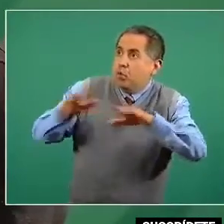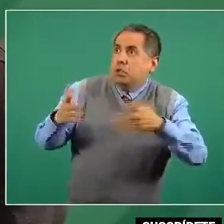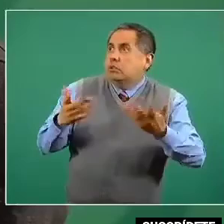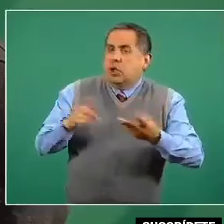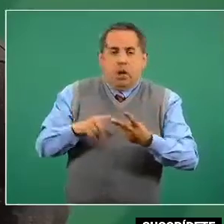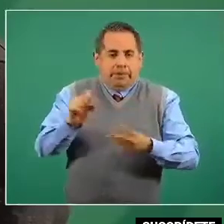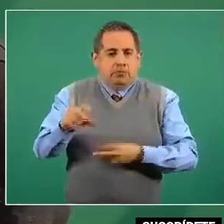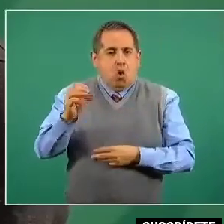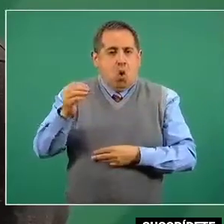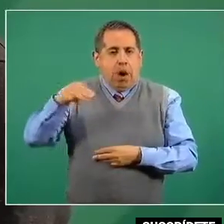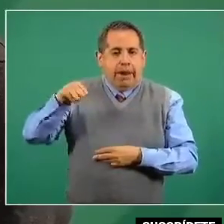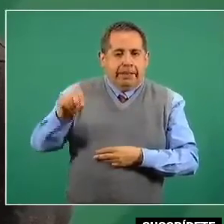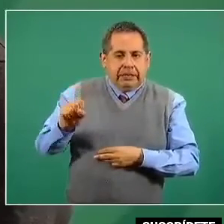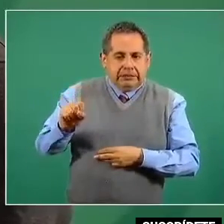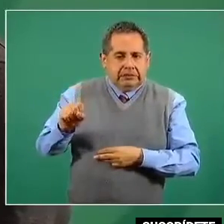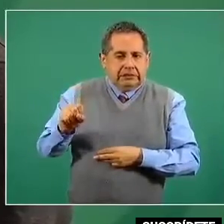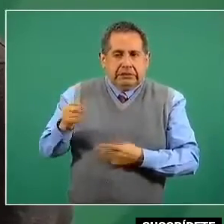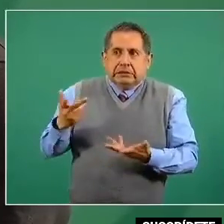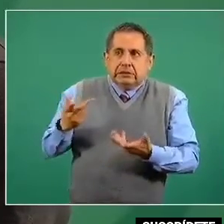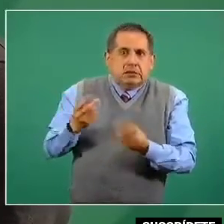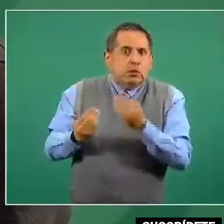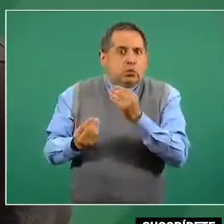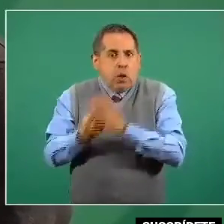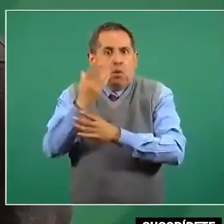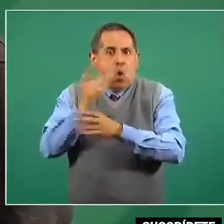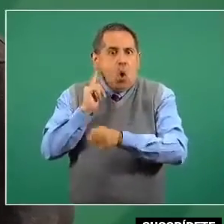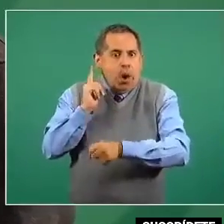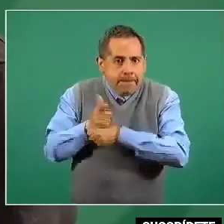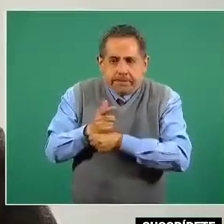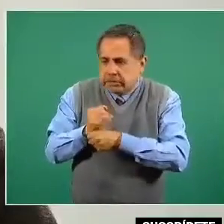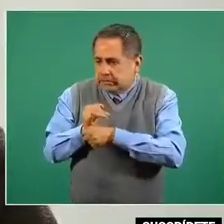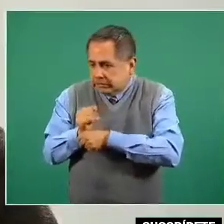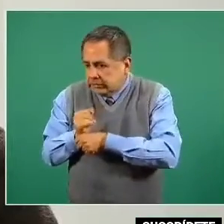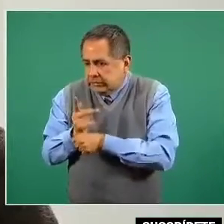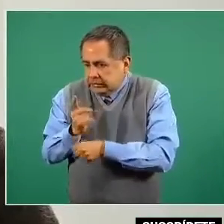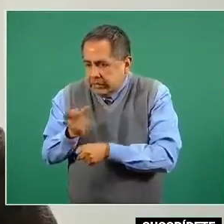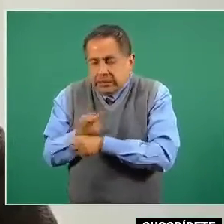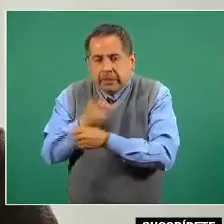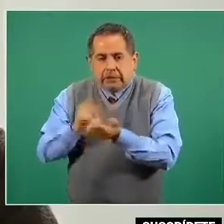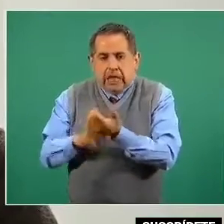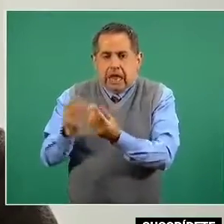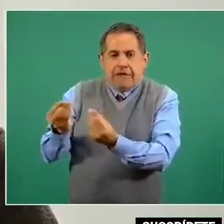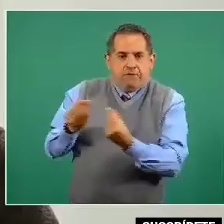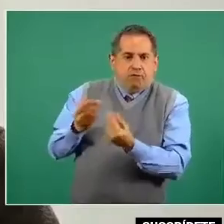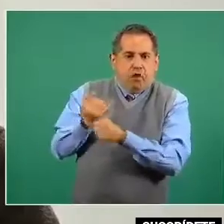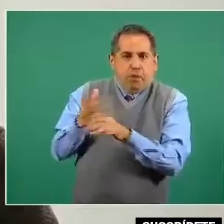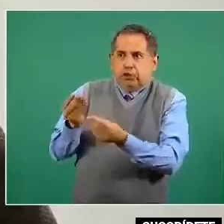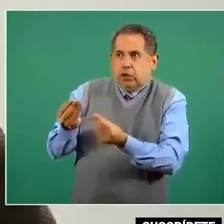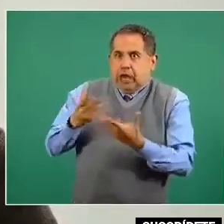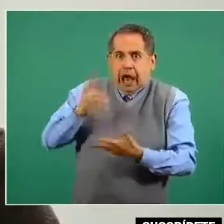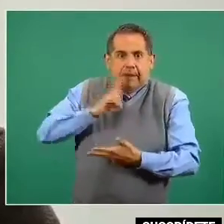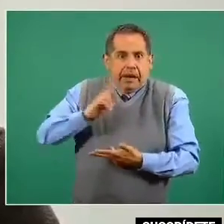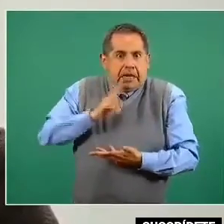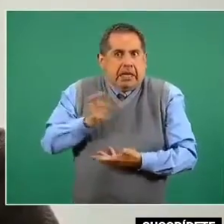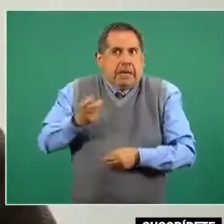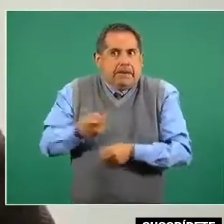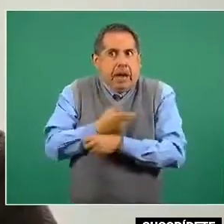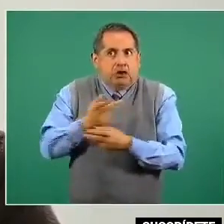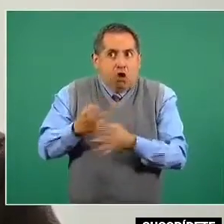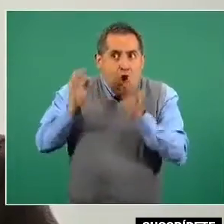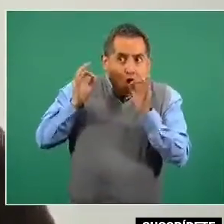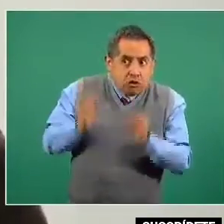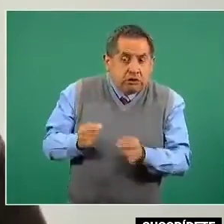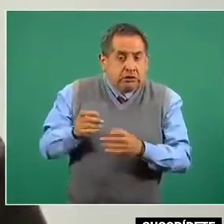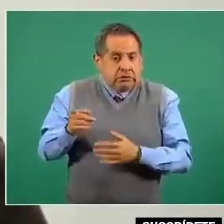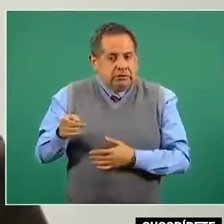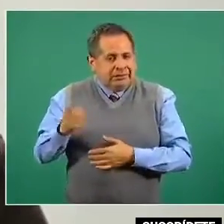Organización Mundial de la Salud en relación a nuevos estudios que nos pudieran dar más información o nos pudieran confirmar si